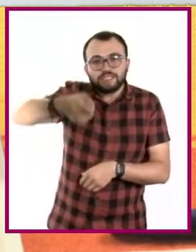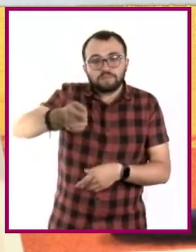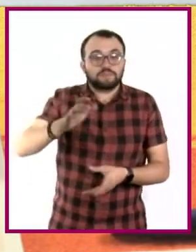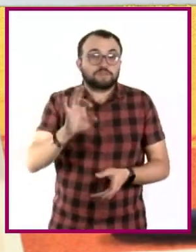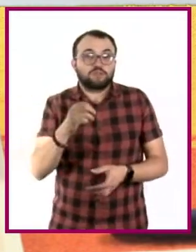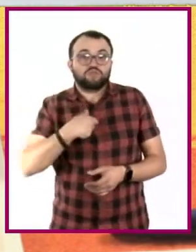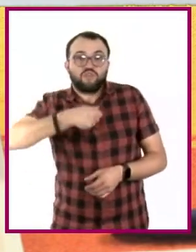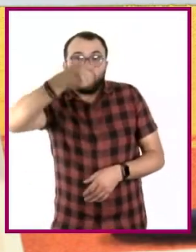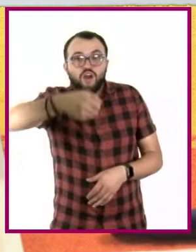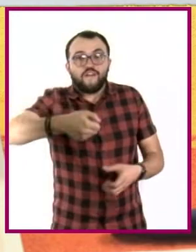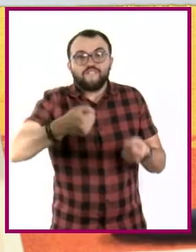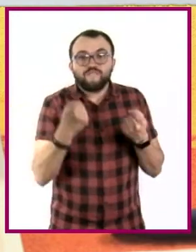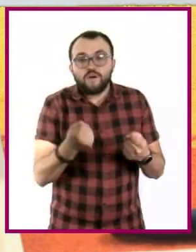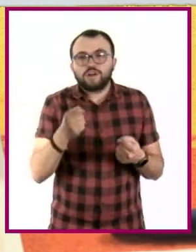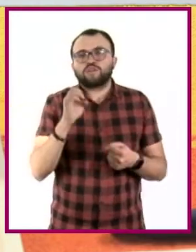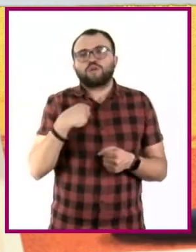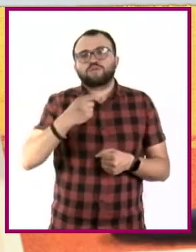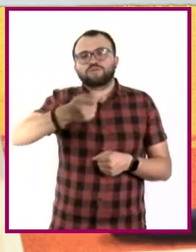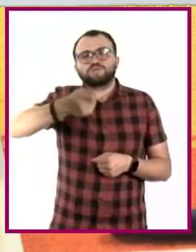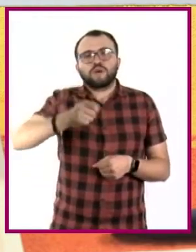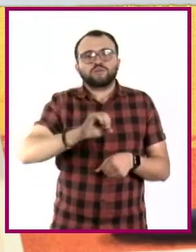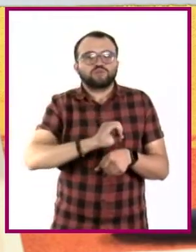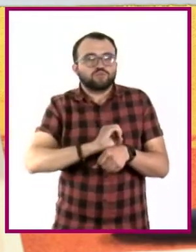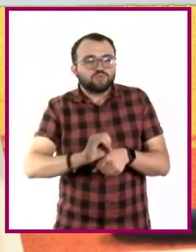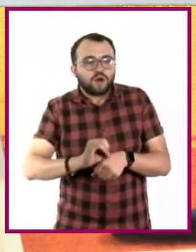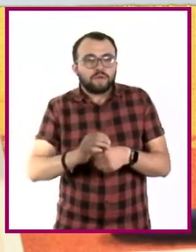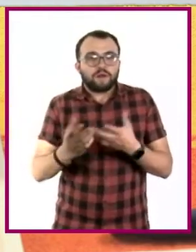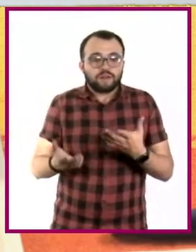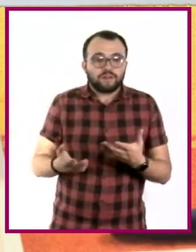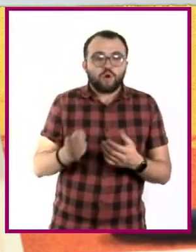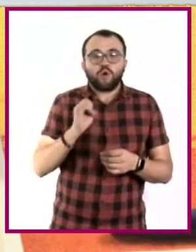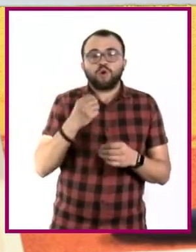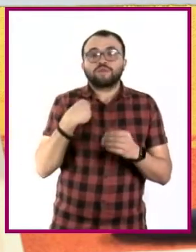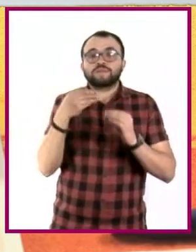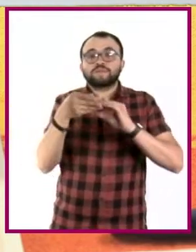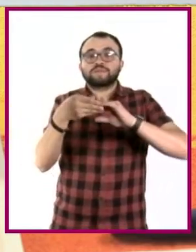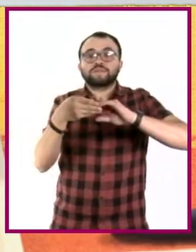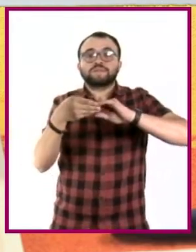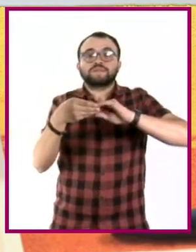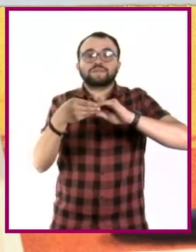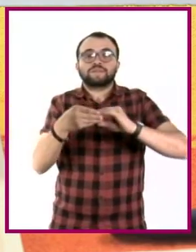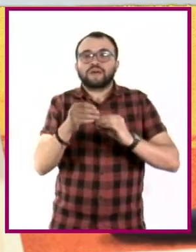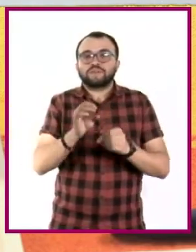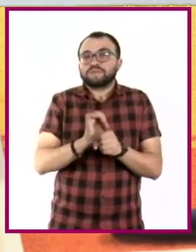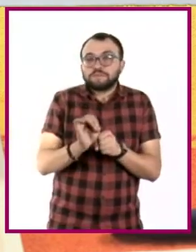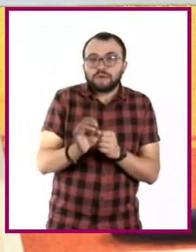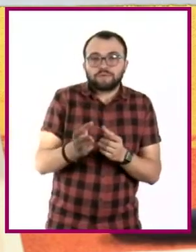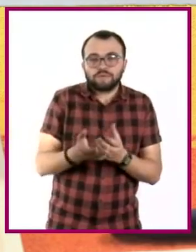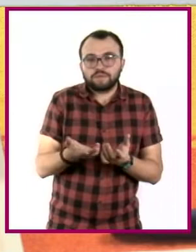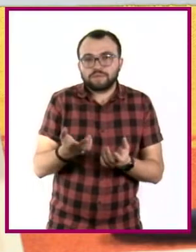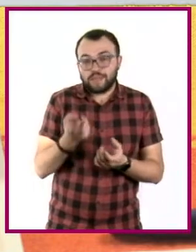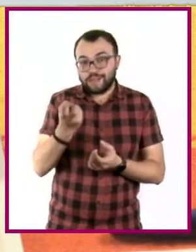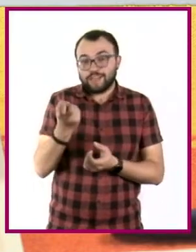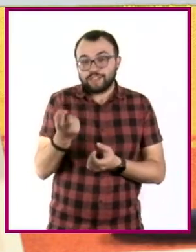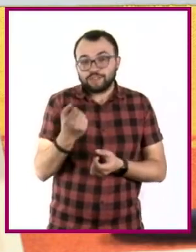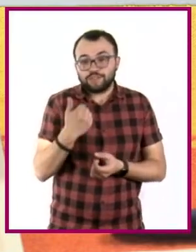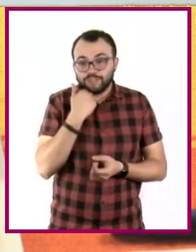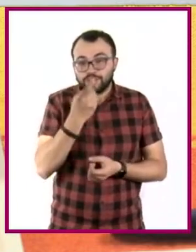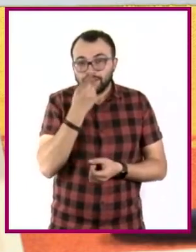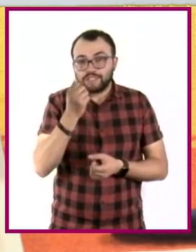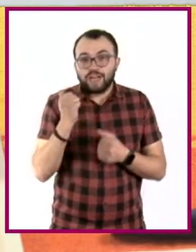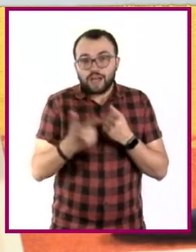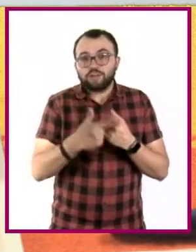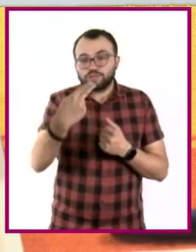saludamos muy fuertes, y los saludamos muy despacito, así casi que no queremos ni tocarlo. Eso dice mucho, eso es